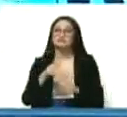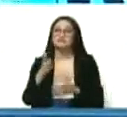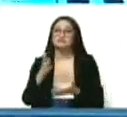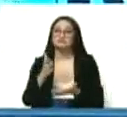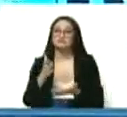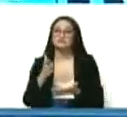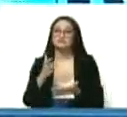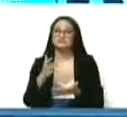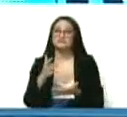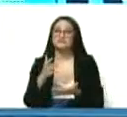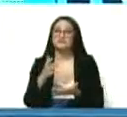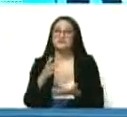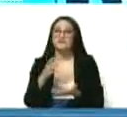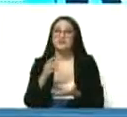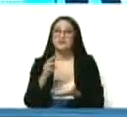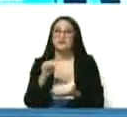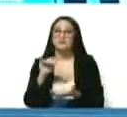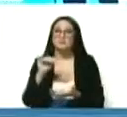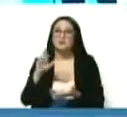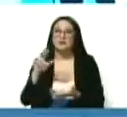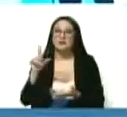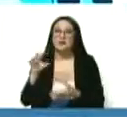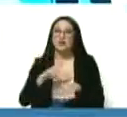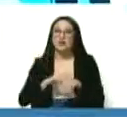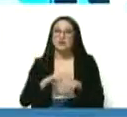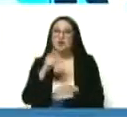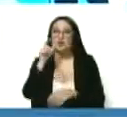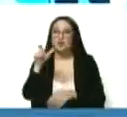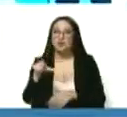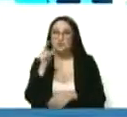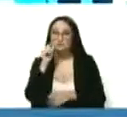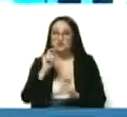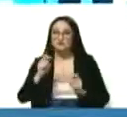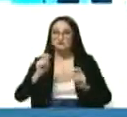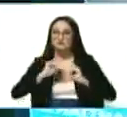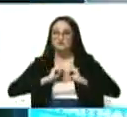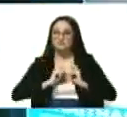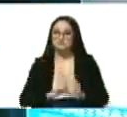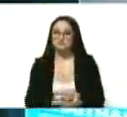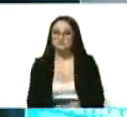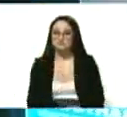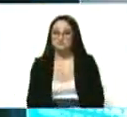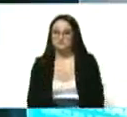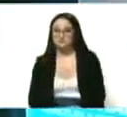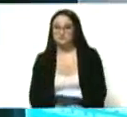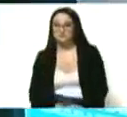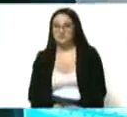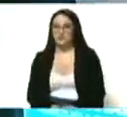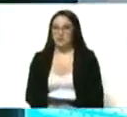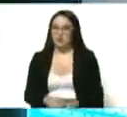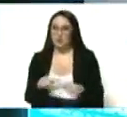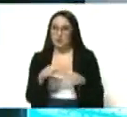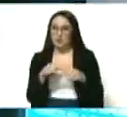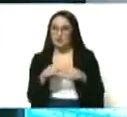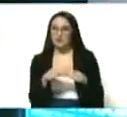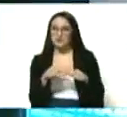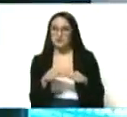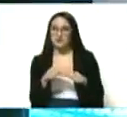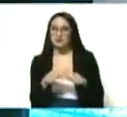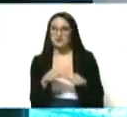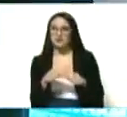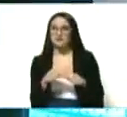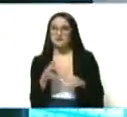Fonseca, al doctor Álvaro Silva Calderón. Bueno, continuamos apreciando lo que es